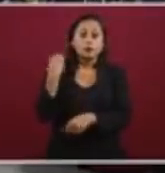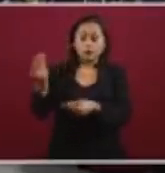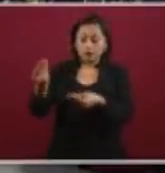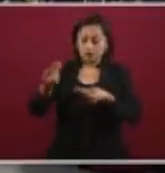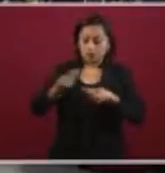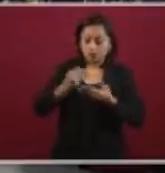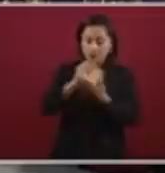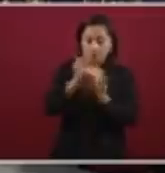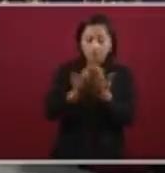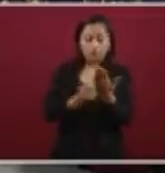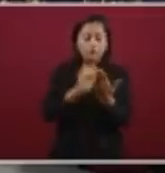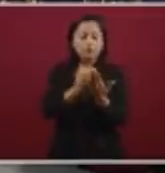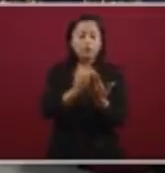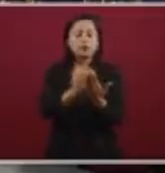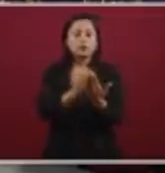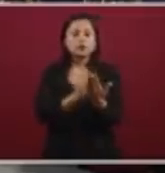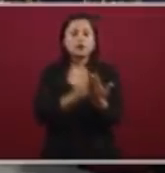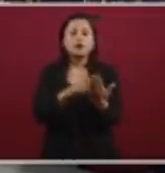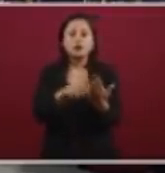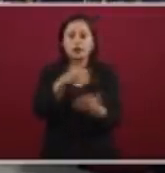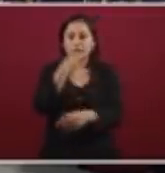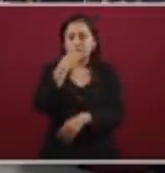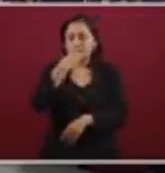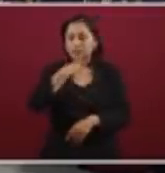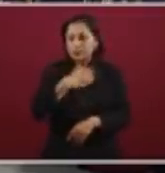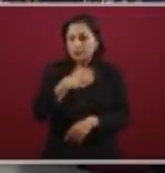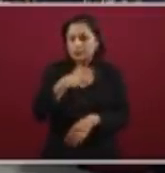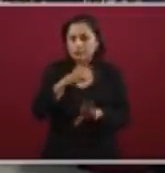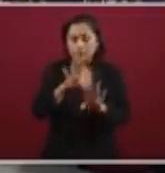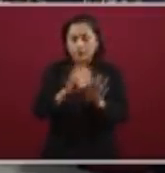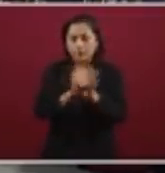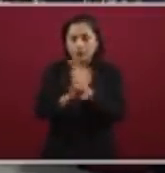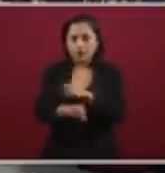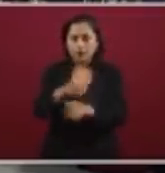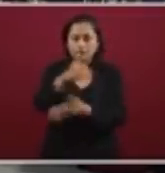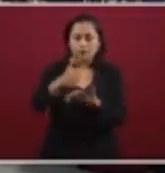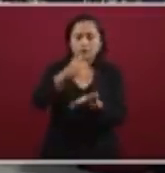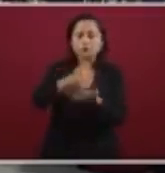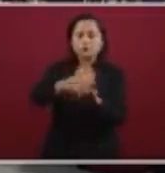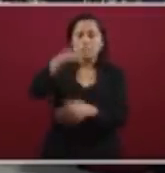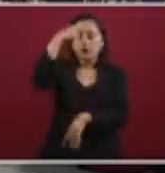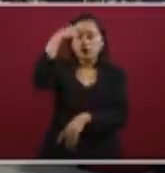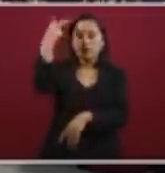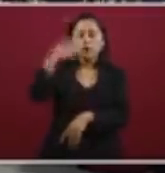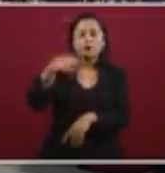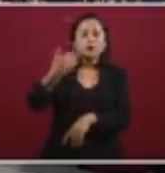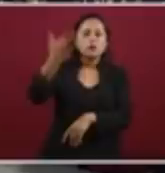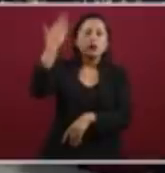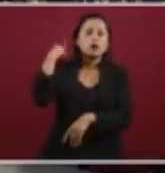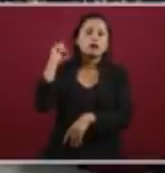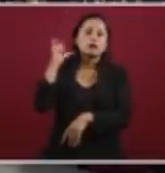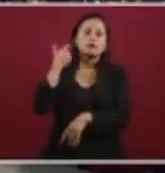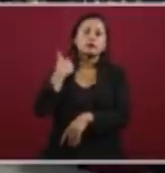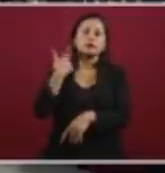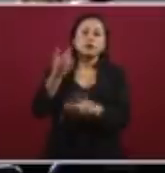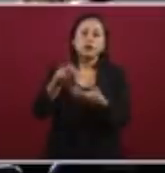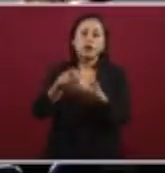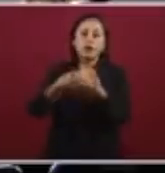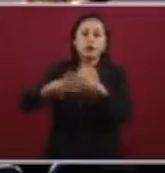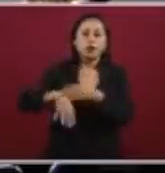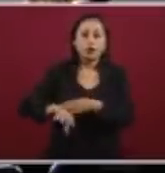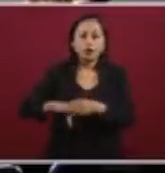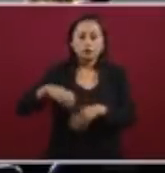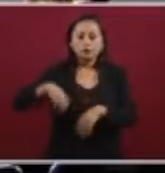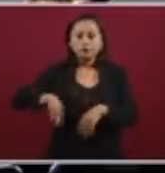que por ejemplo lo de la ciudad de méxico los desvíos que se hizo que había ya demandas en la